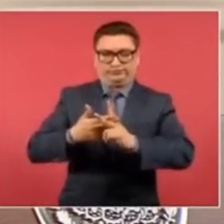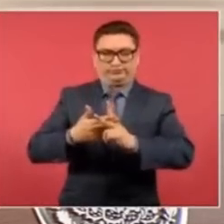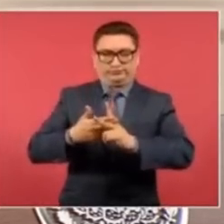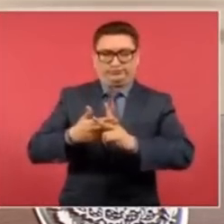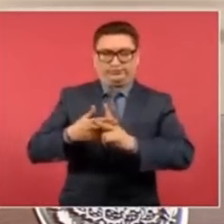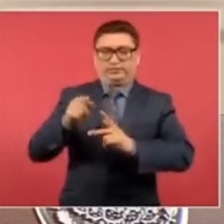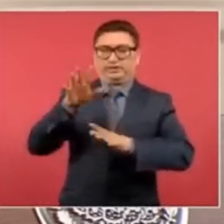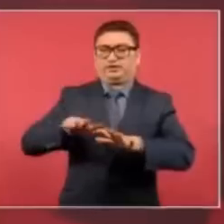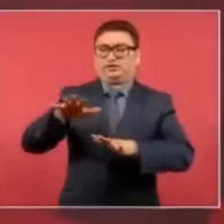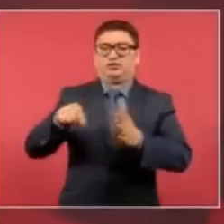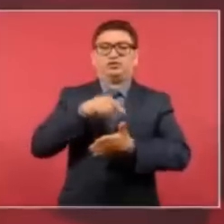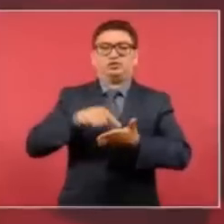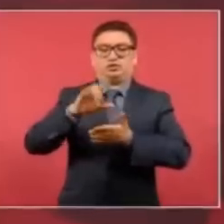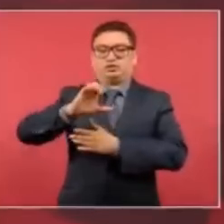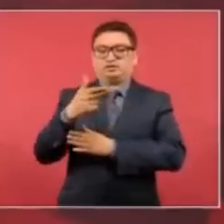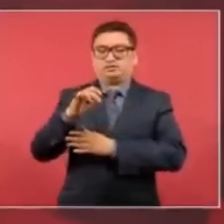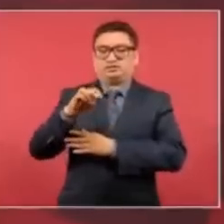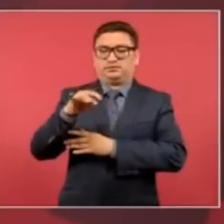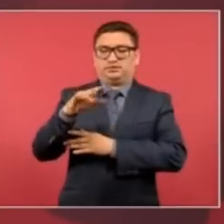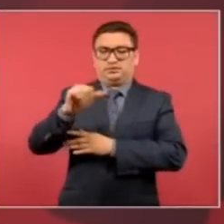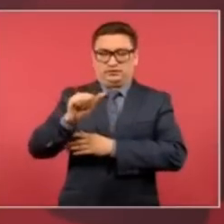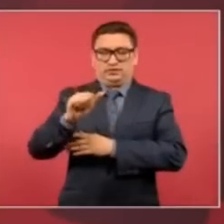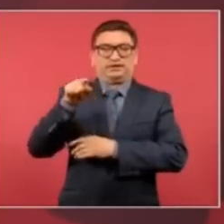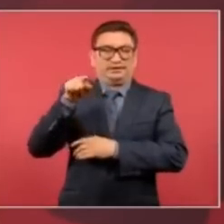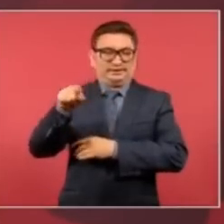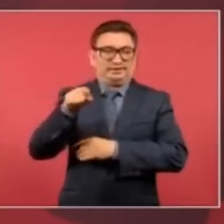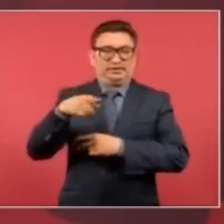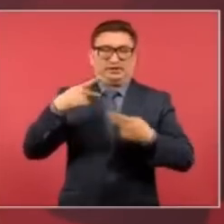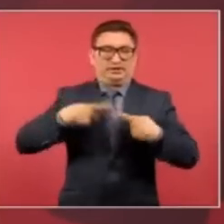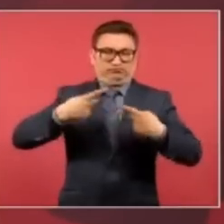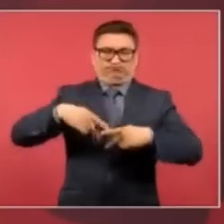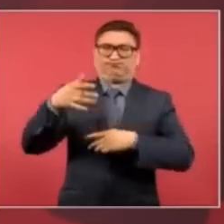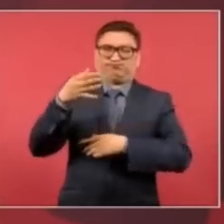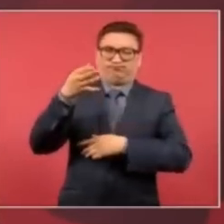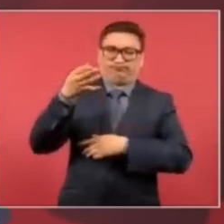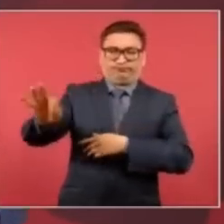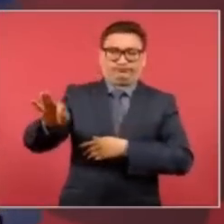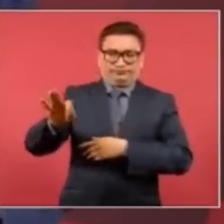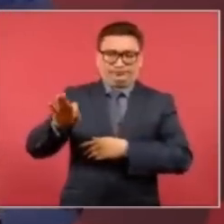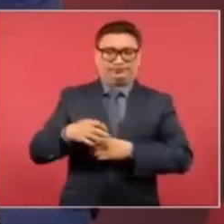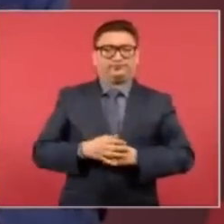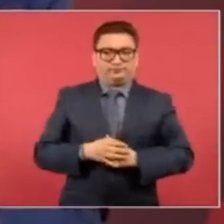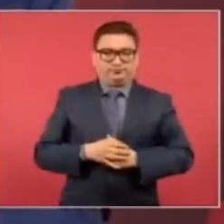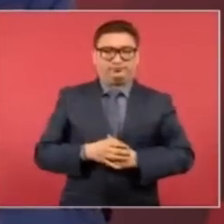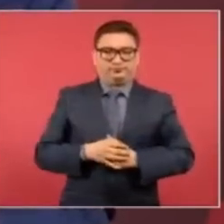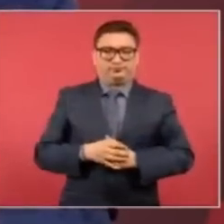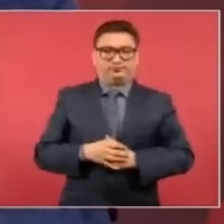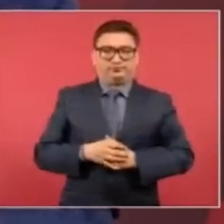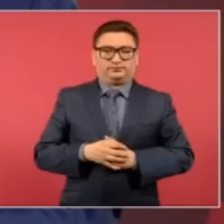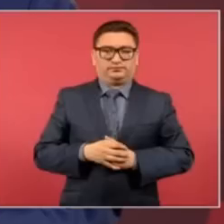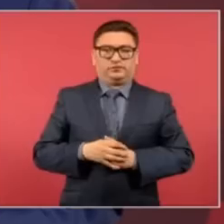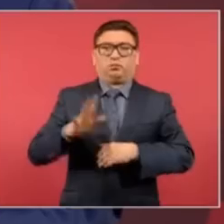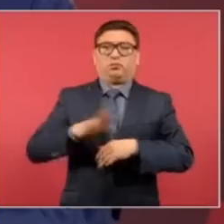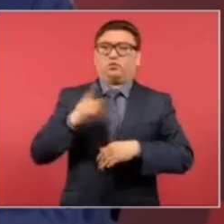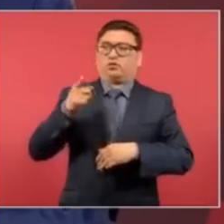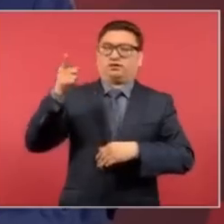en Chinameca, víctima de una traición de un